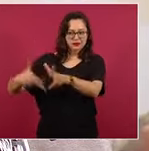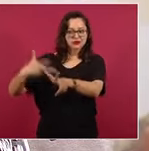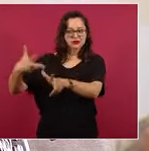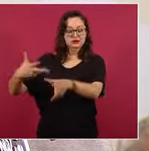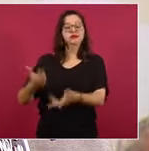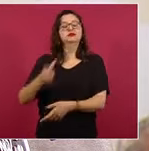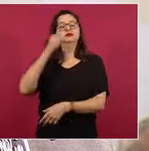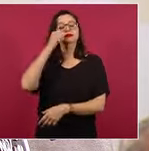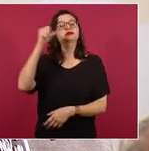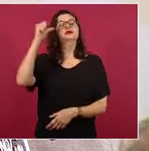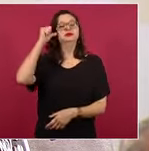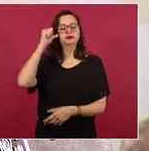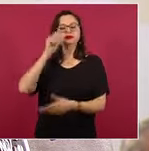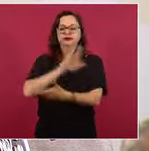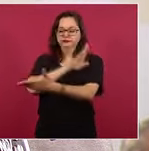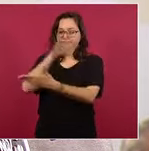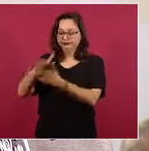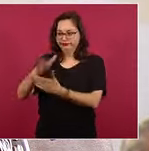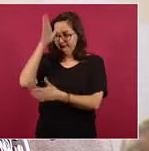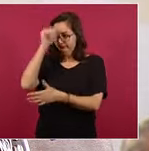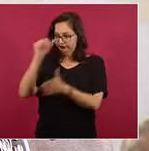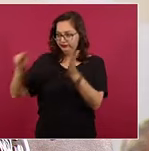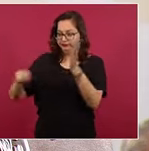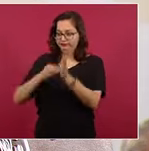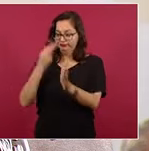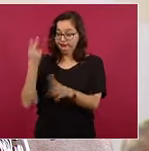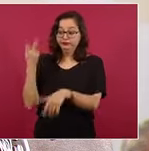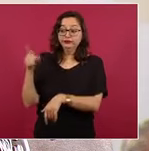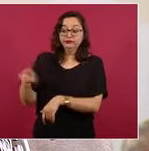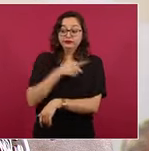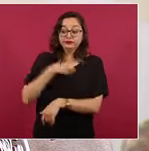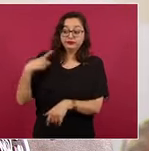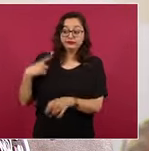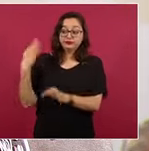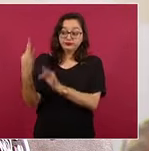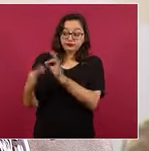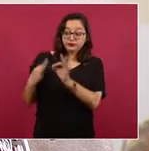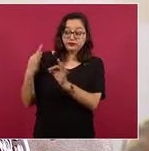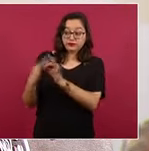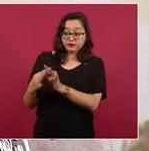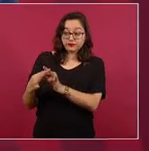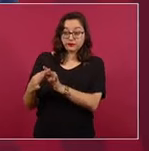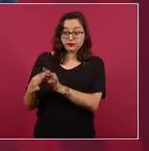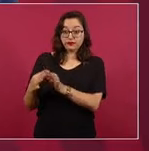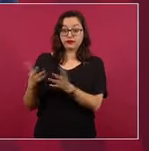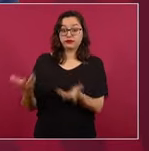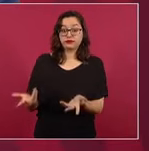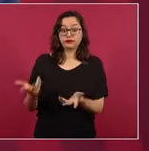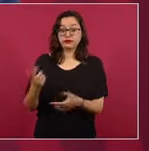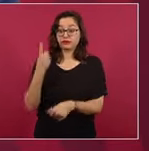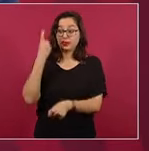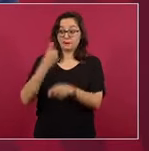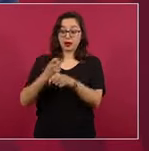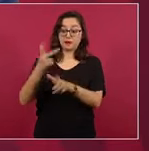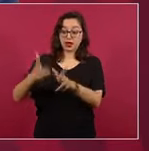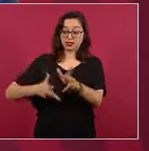firmar el compromiso de cumplimiento en tiempo y forma. Tienen que entregar el primer